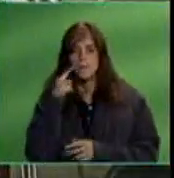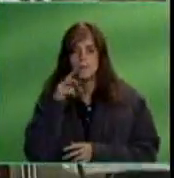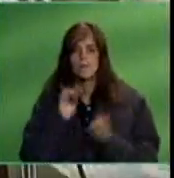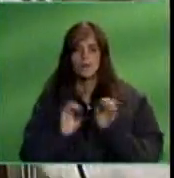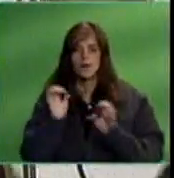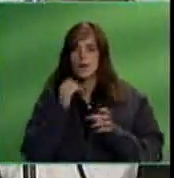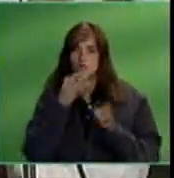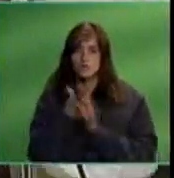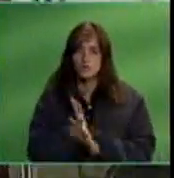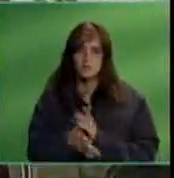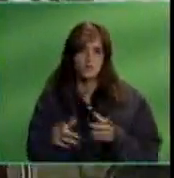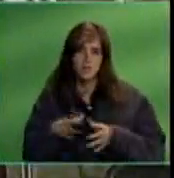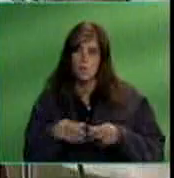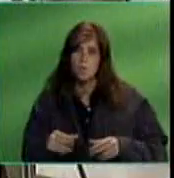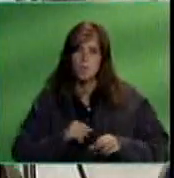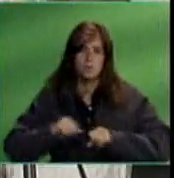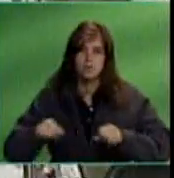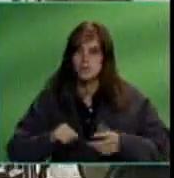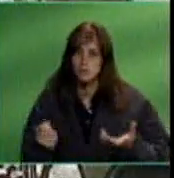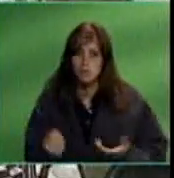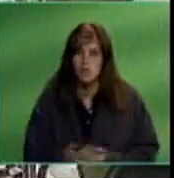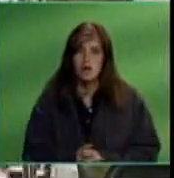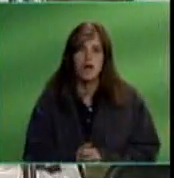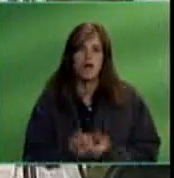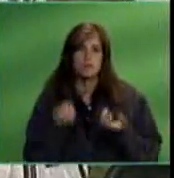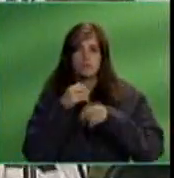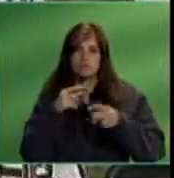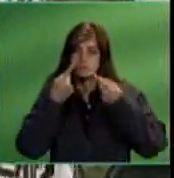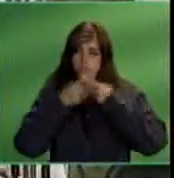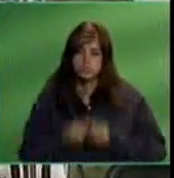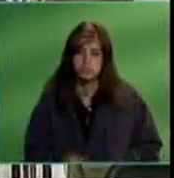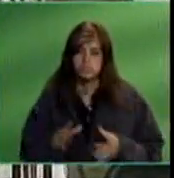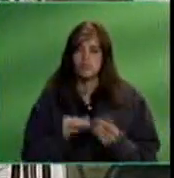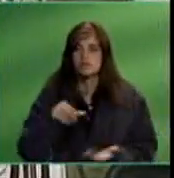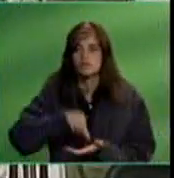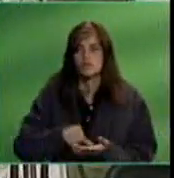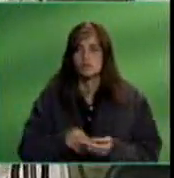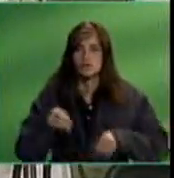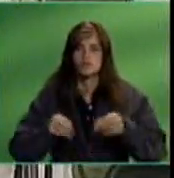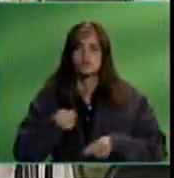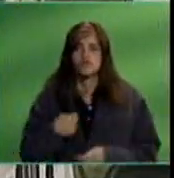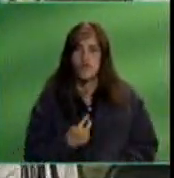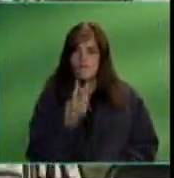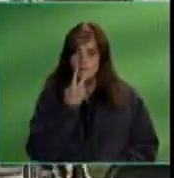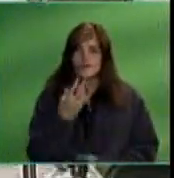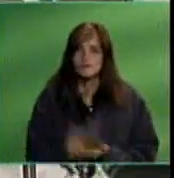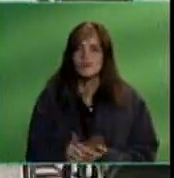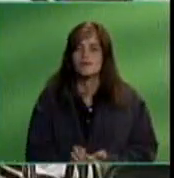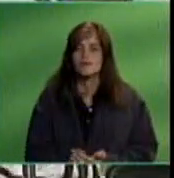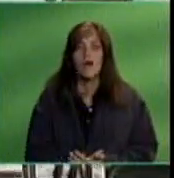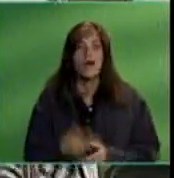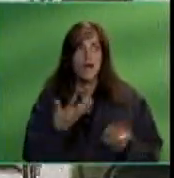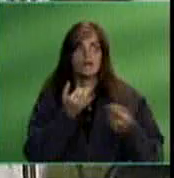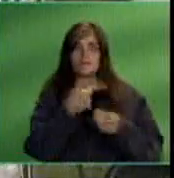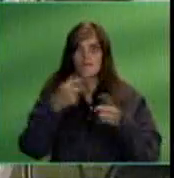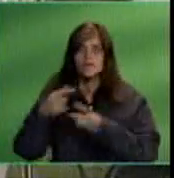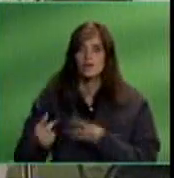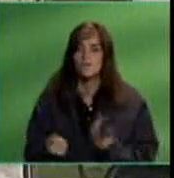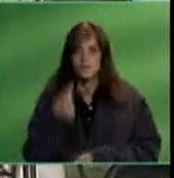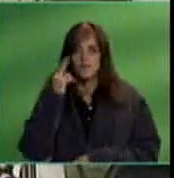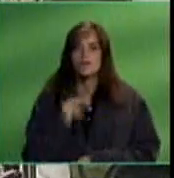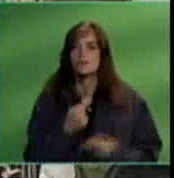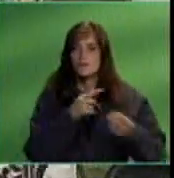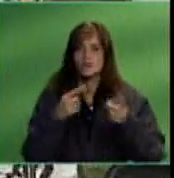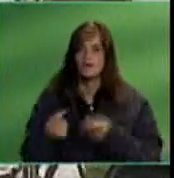sus patrullas revisando su movilización acordando su logística todos los centros electorales que yo vi visité visité varios en el estado Bolívar